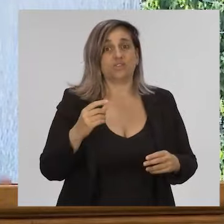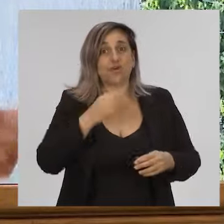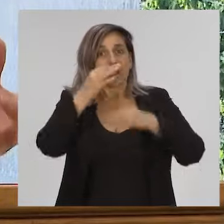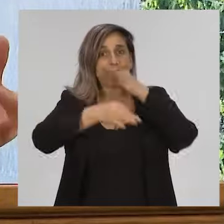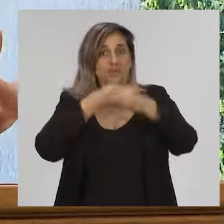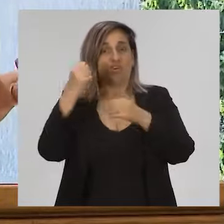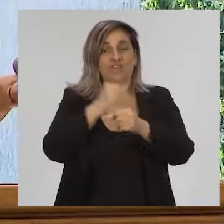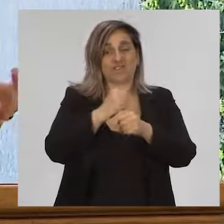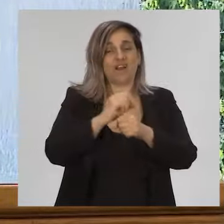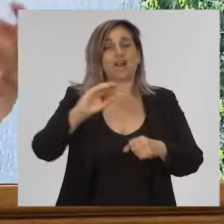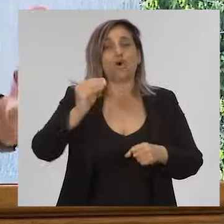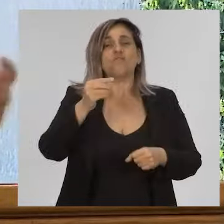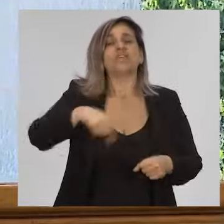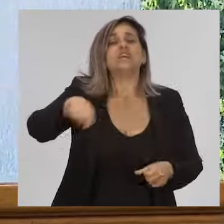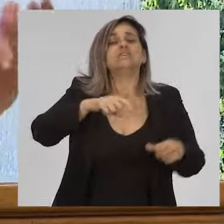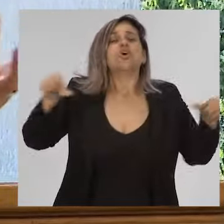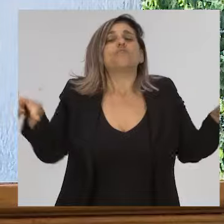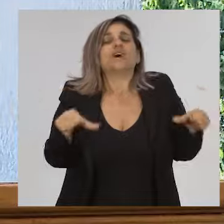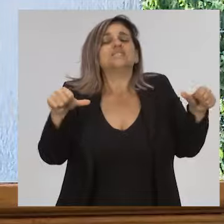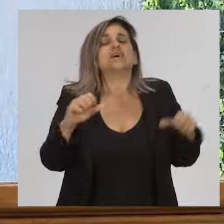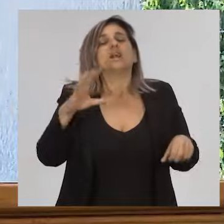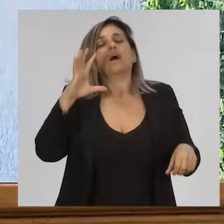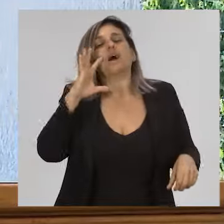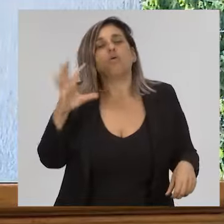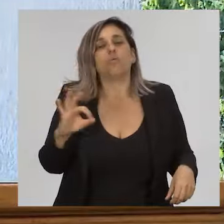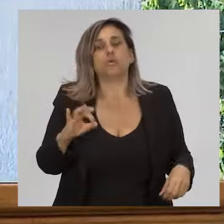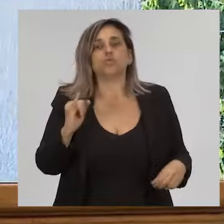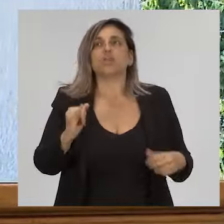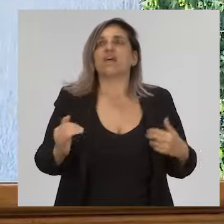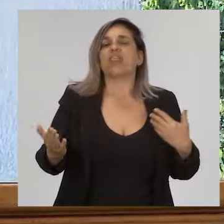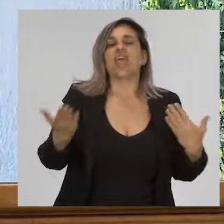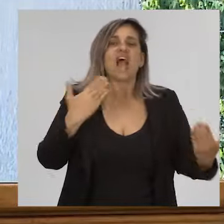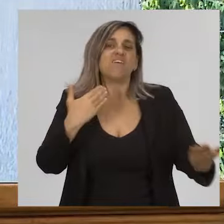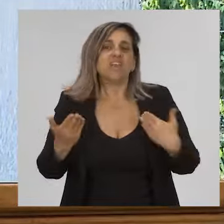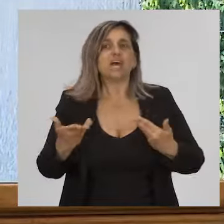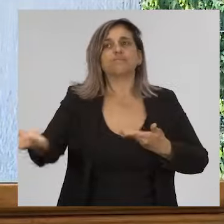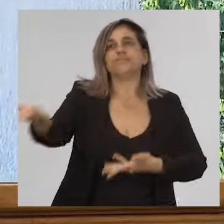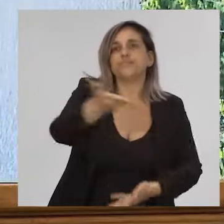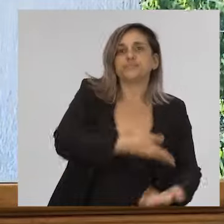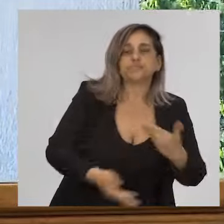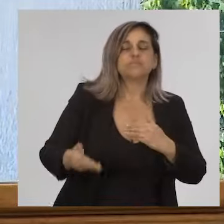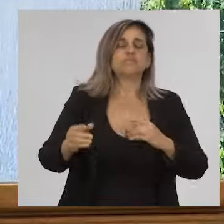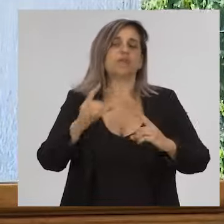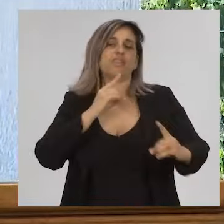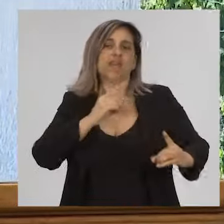a intervenir, eso va a generar la posibilidad de hablar y de conversar.